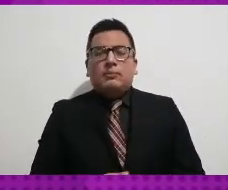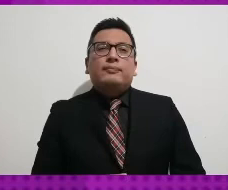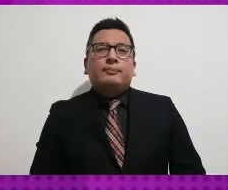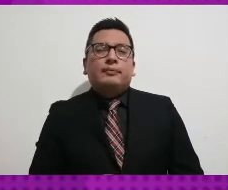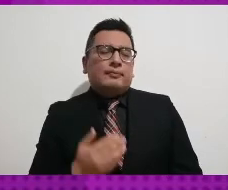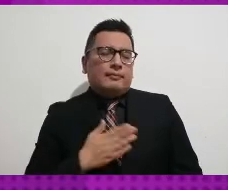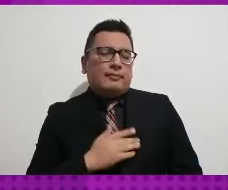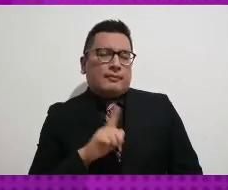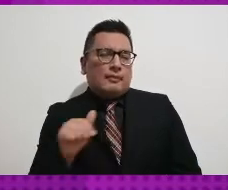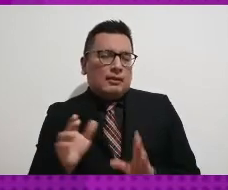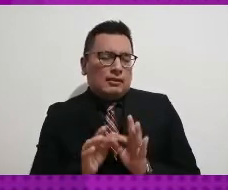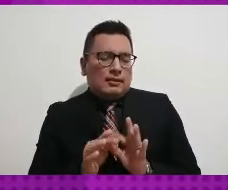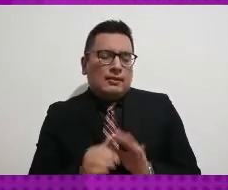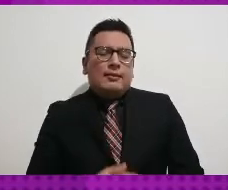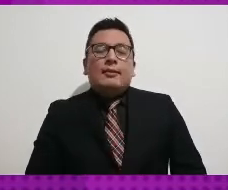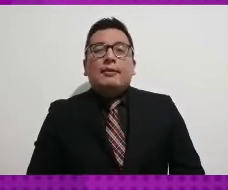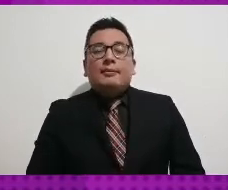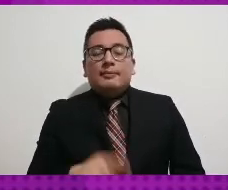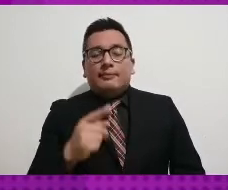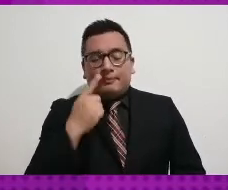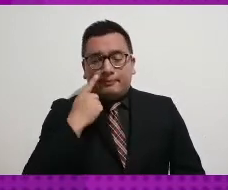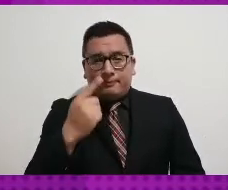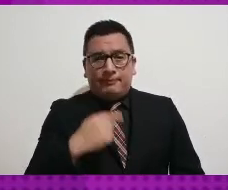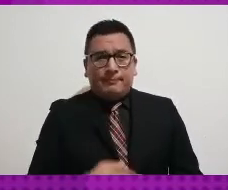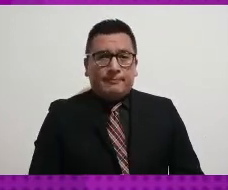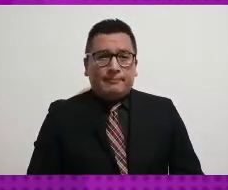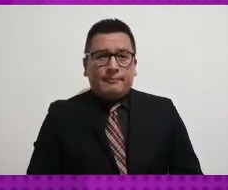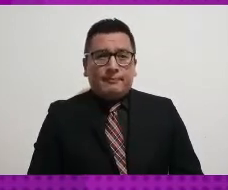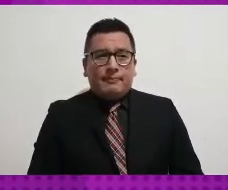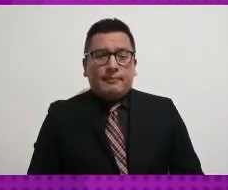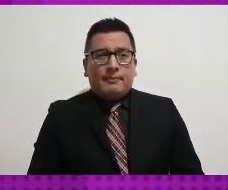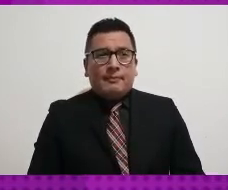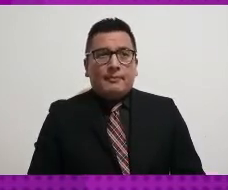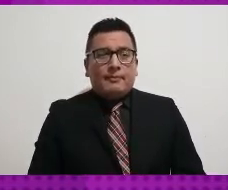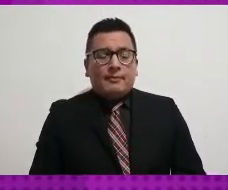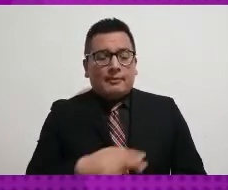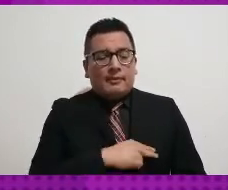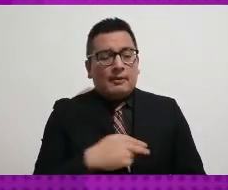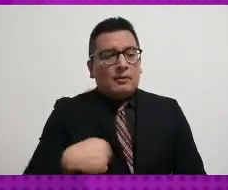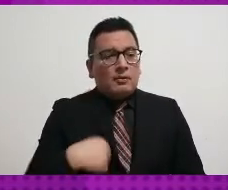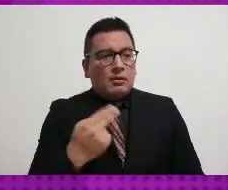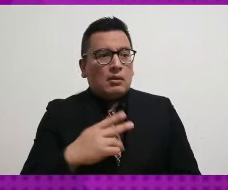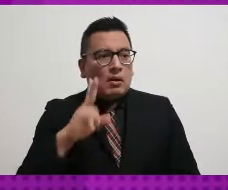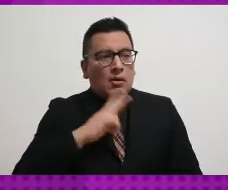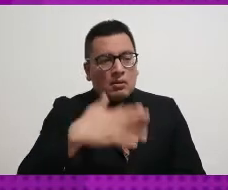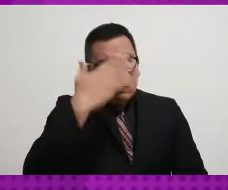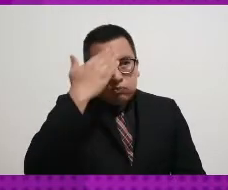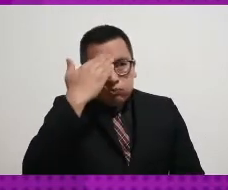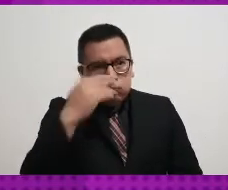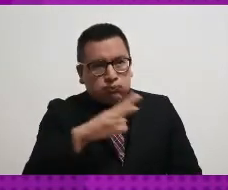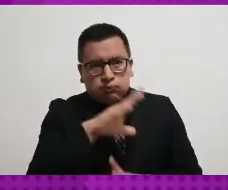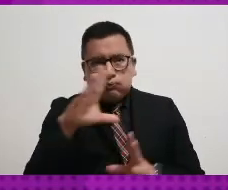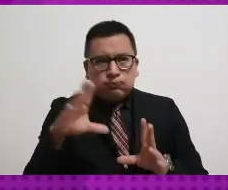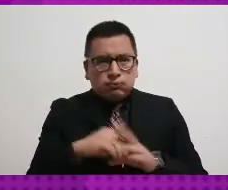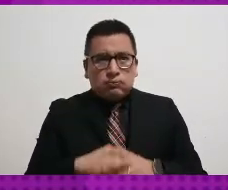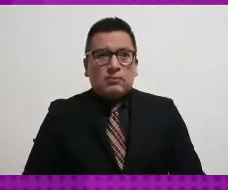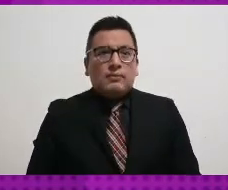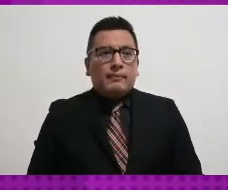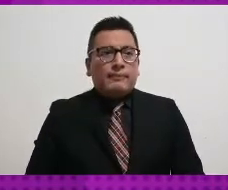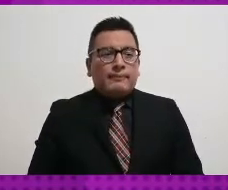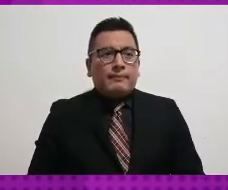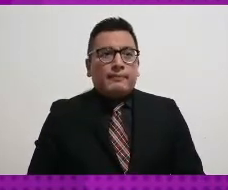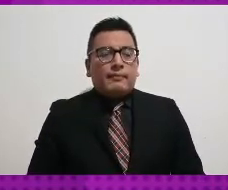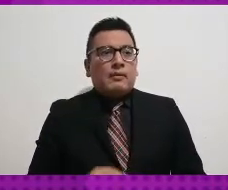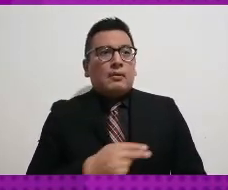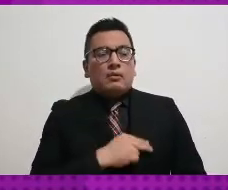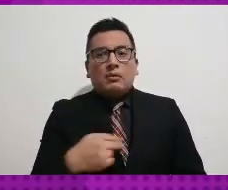voy a un dato que me parece importante destacar. Y los fiscalizamos de alguna manera, sí que esto implique